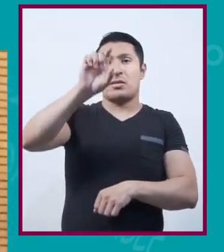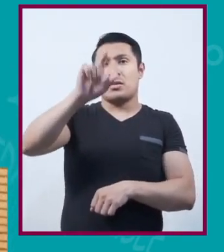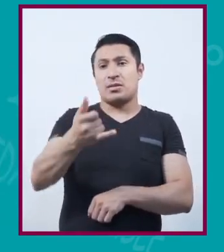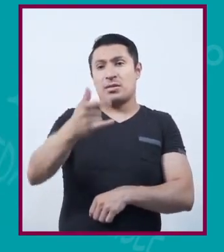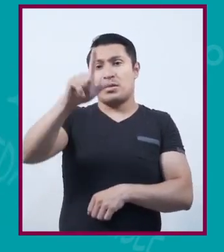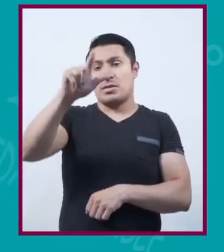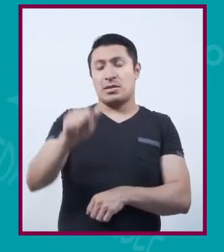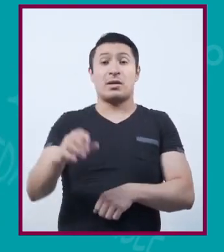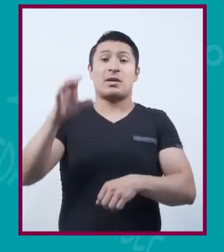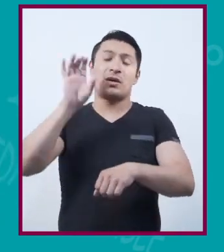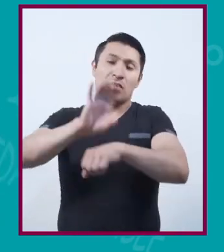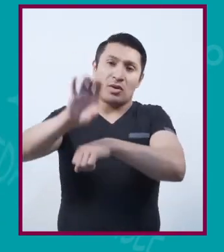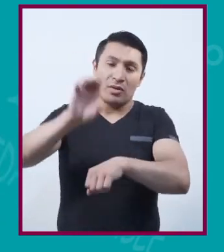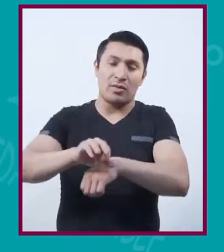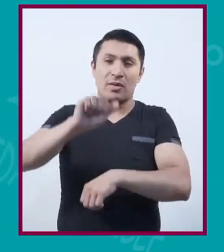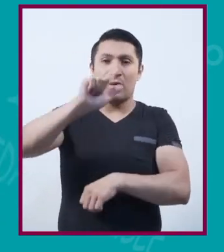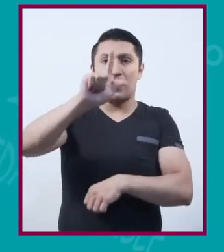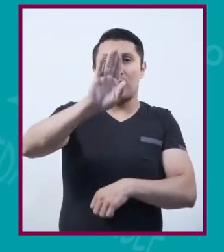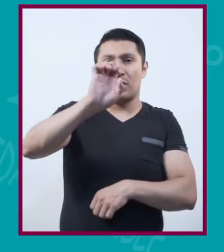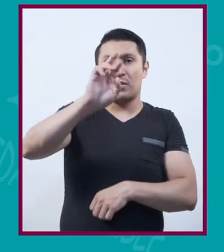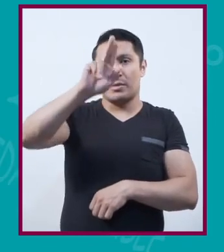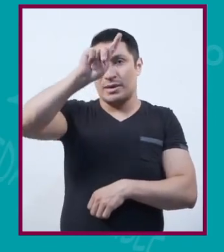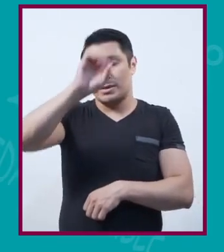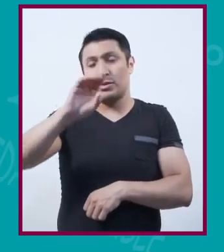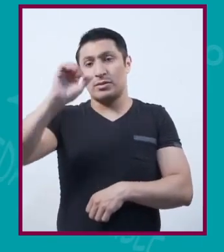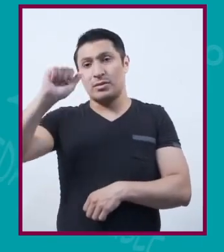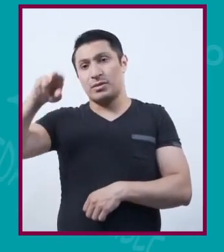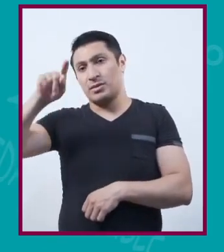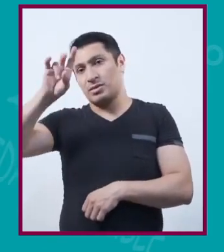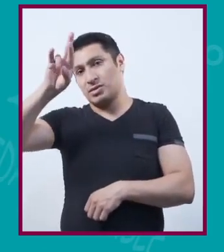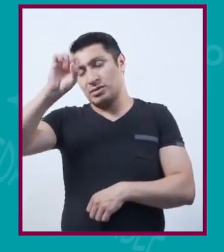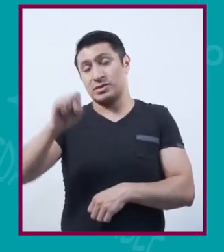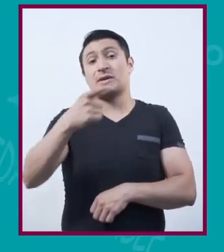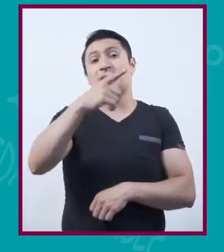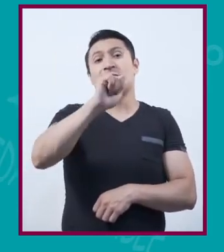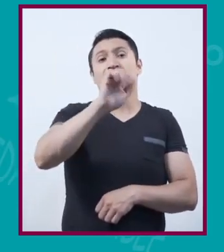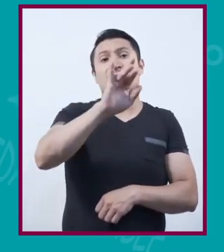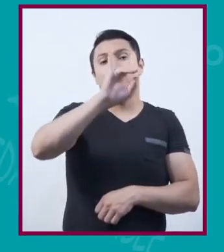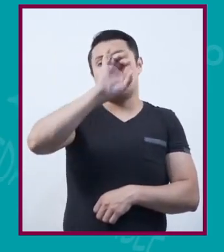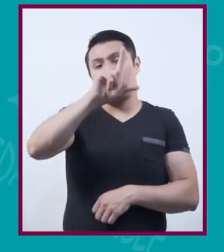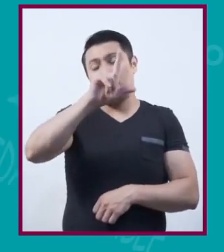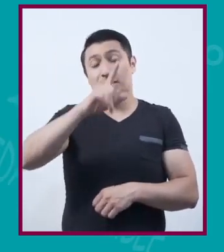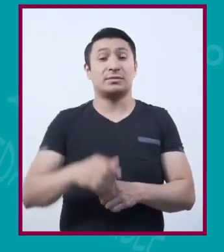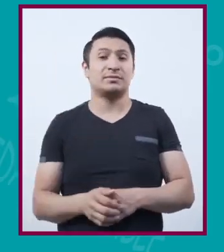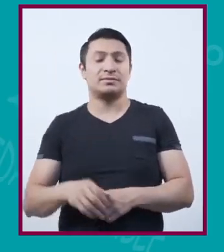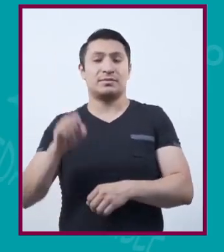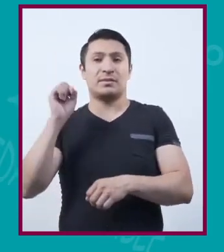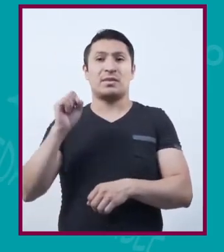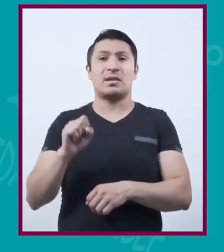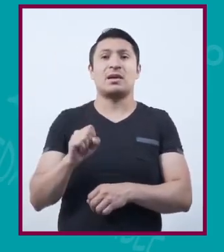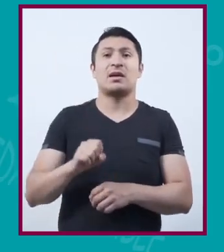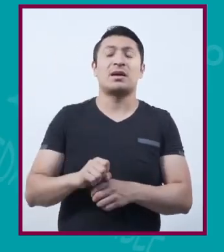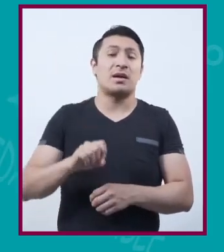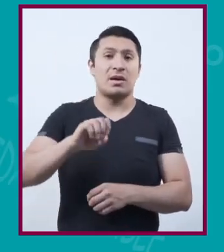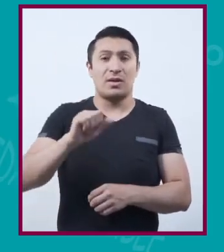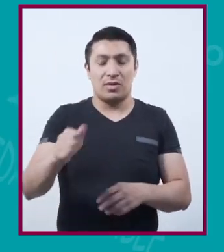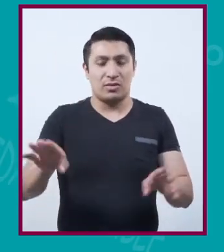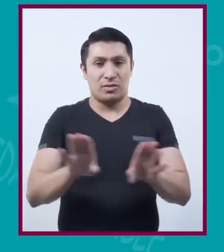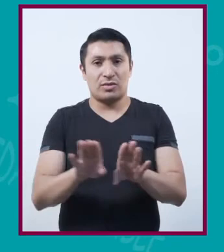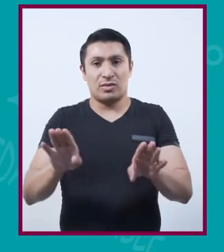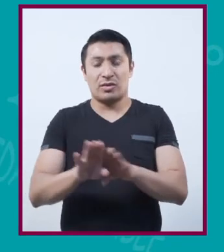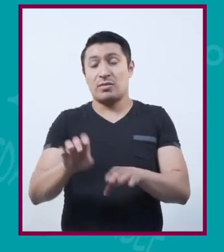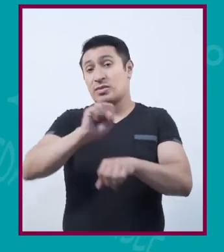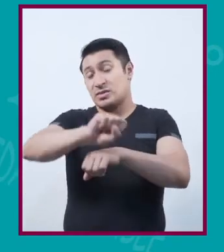Guerriero, los colombianos Alberto Salcedo Ramos, Andrés Felipe Solano y Gabriel García Márquez, el salvadoreño